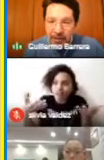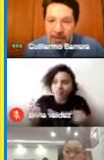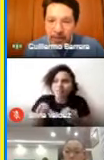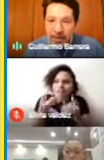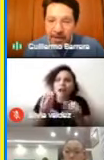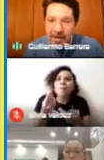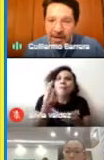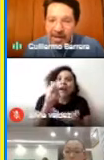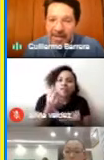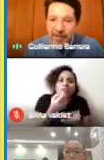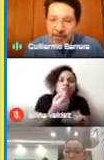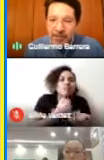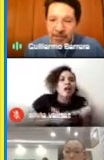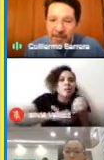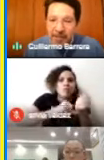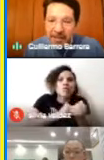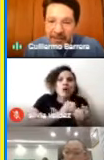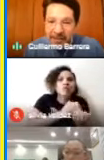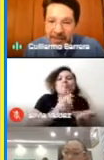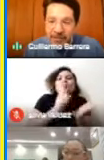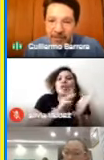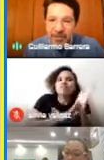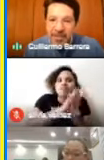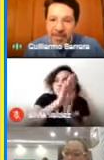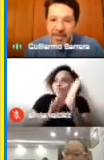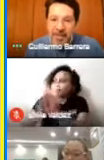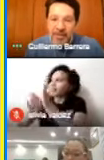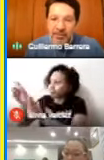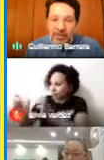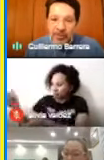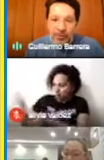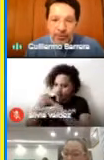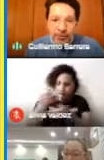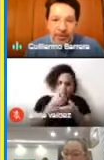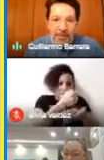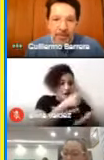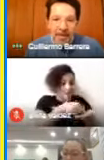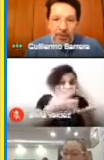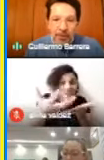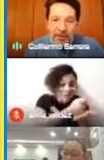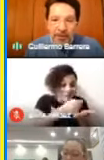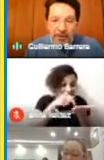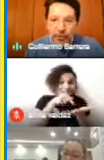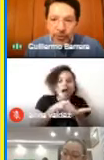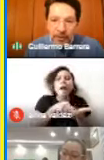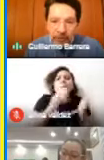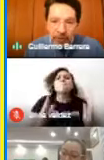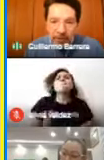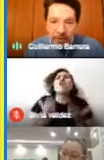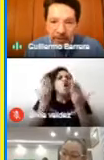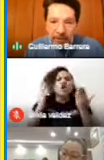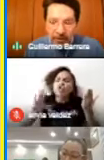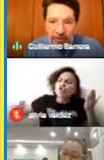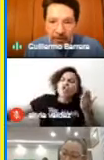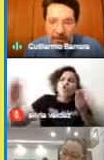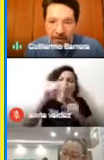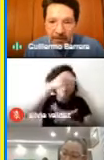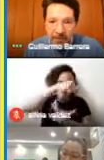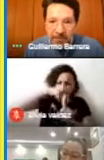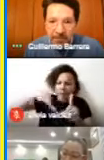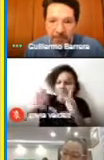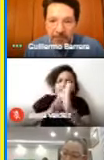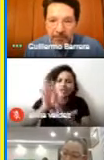que contribuyan a que las personas tengan ingresos y que esos recursos mejoren todo el entorno del desarrollo